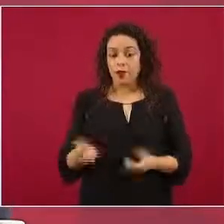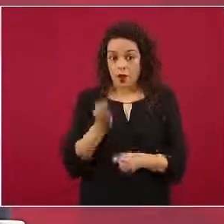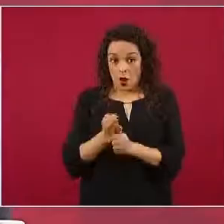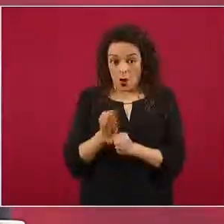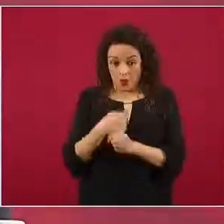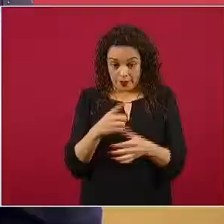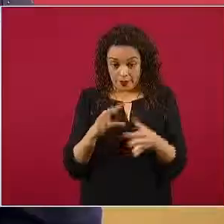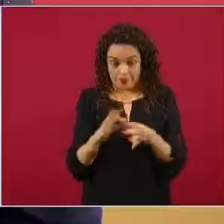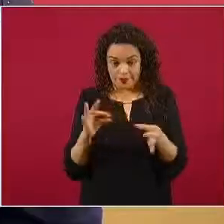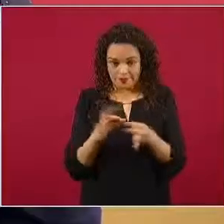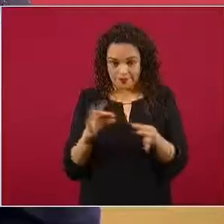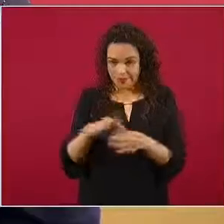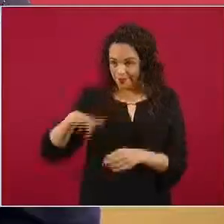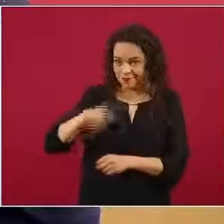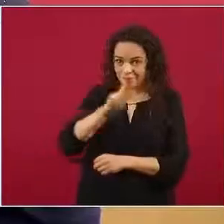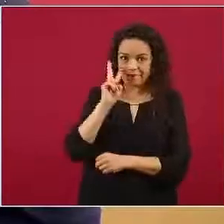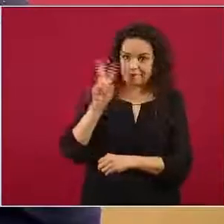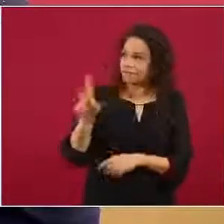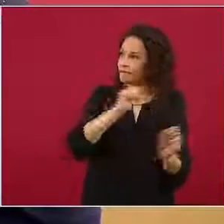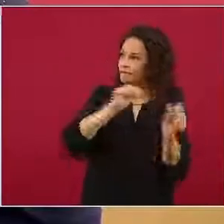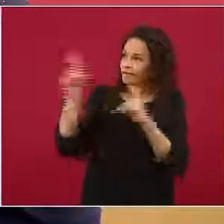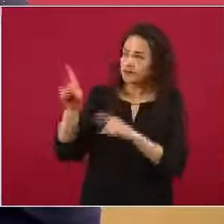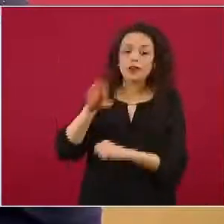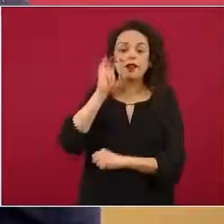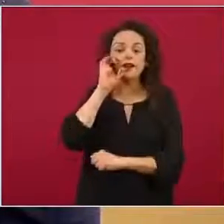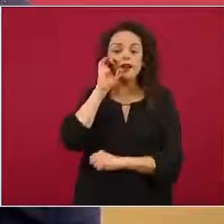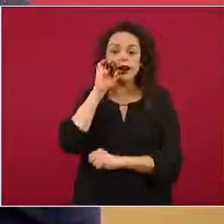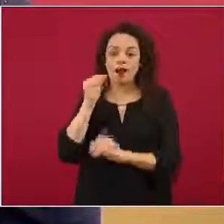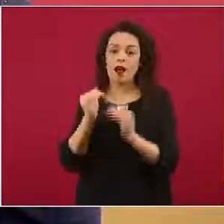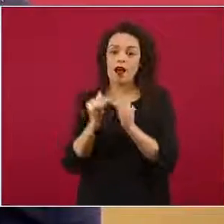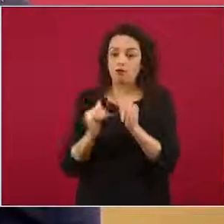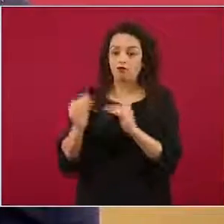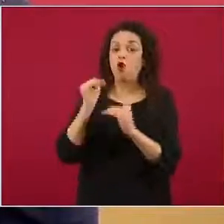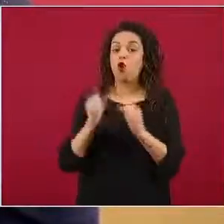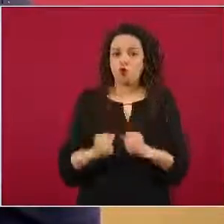que hay entidades que están en un naranja elevado, estas 6 entidades que